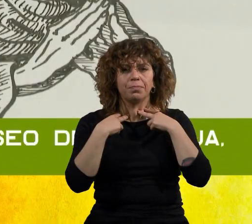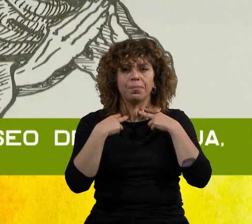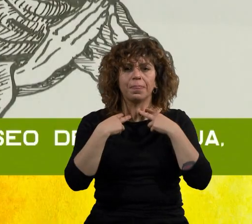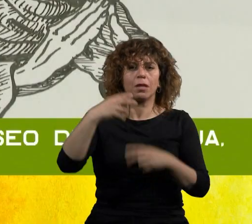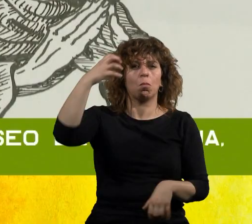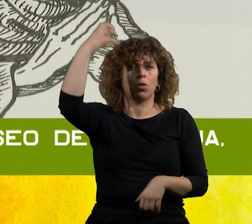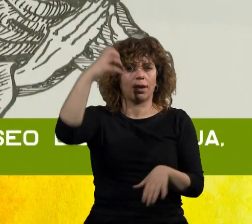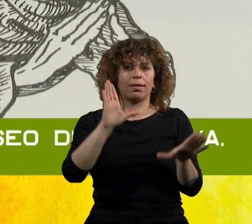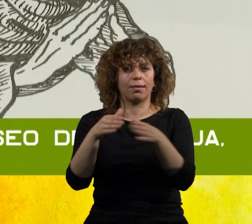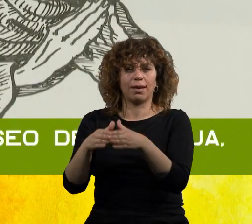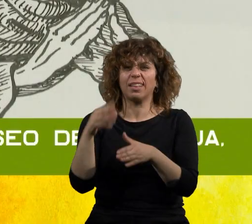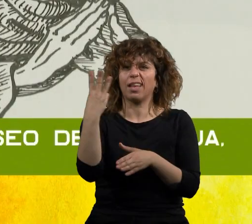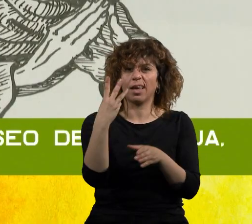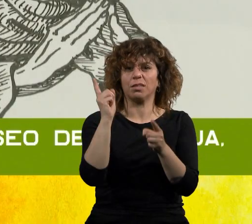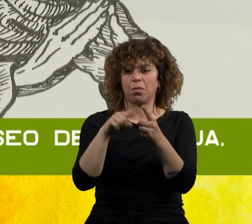monarquías diferentes,